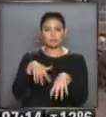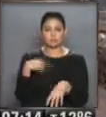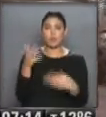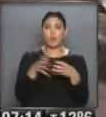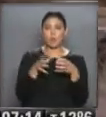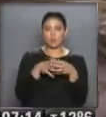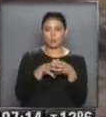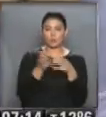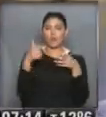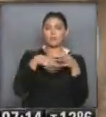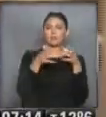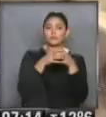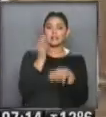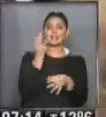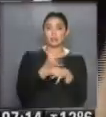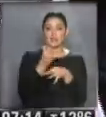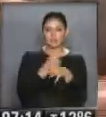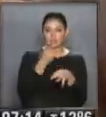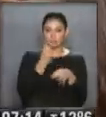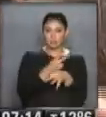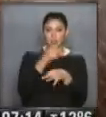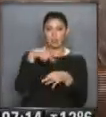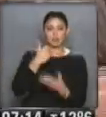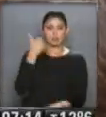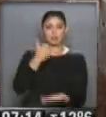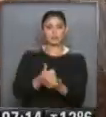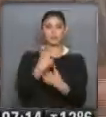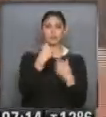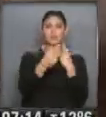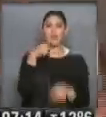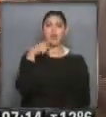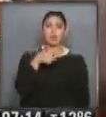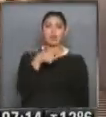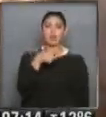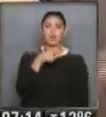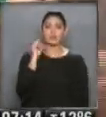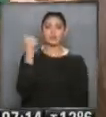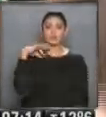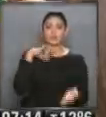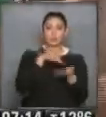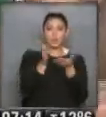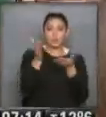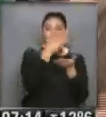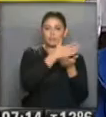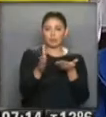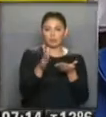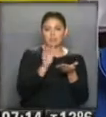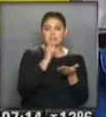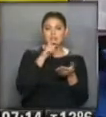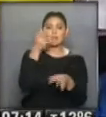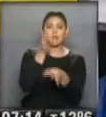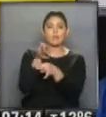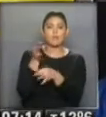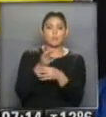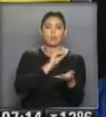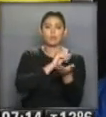agrupados en la Federación de Estudiantes Secundarios que encabezarán una protesta contra los recortes que lleva adelante el gobierno porteño en el presupuesto destinado